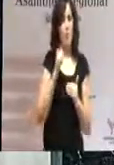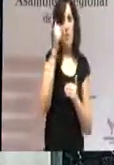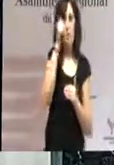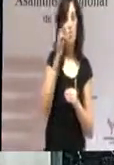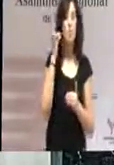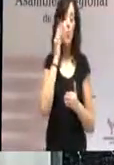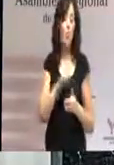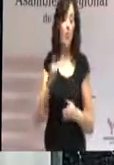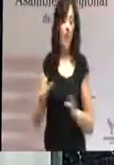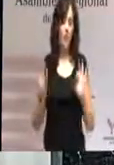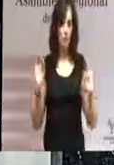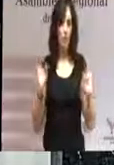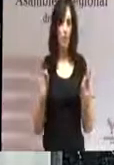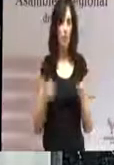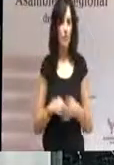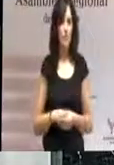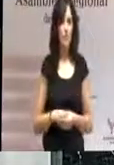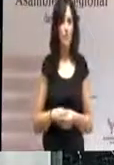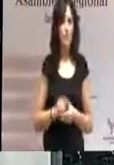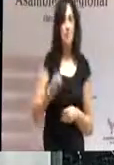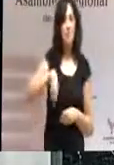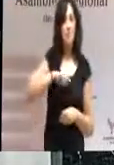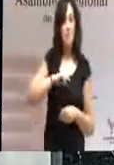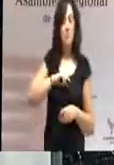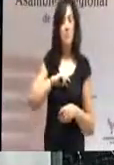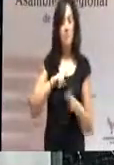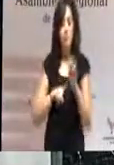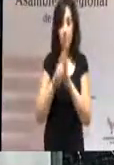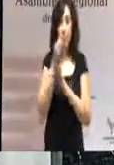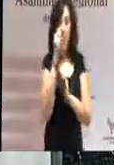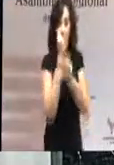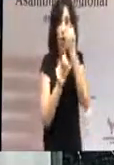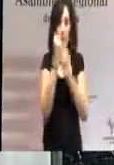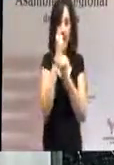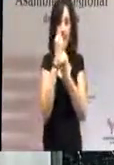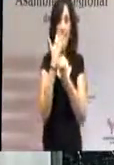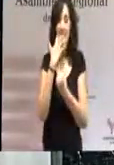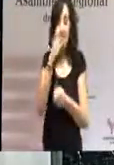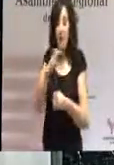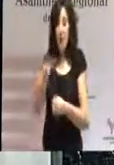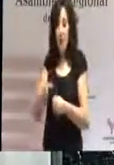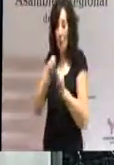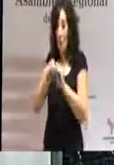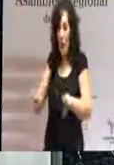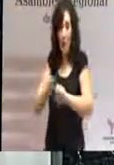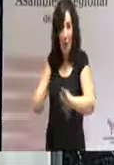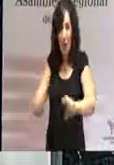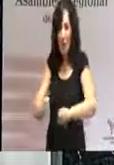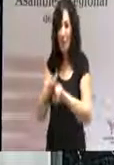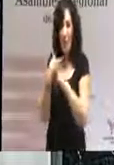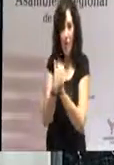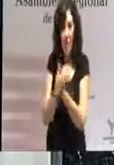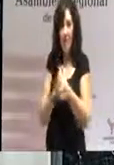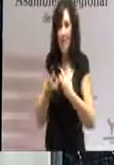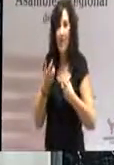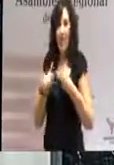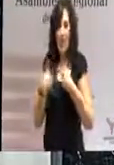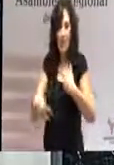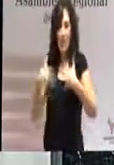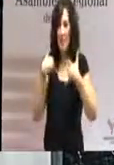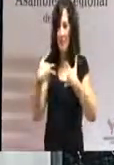las murcianas. No habrá recuperación si no llega a quienes peor lo están pasando, a las familias murcianas que